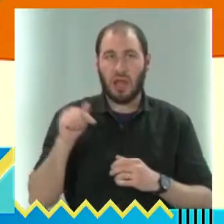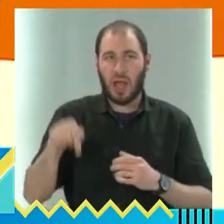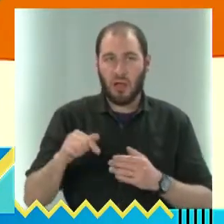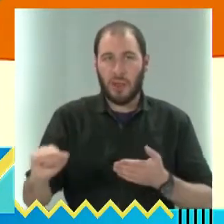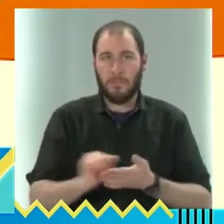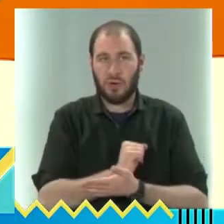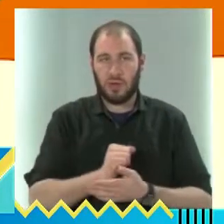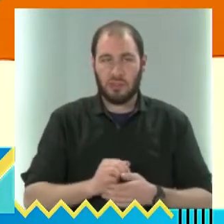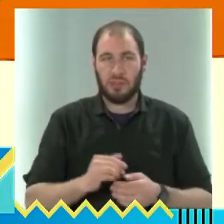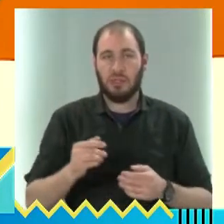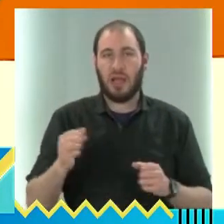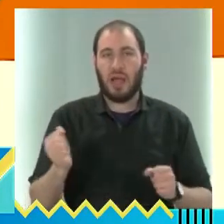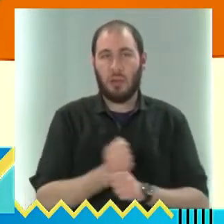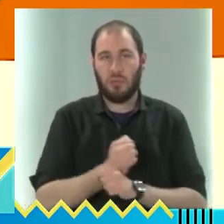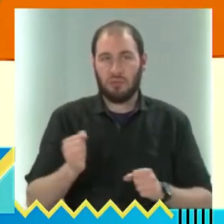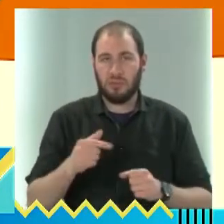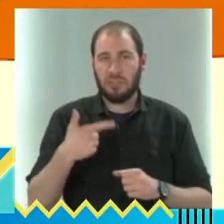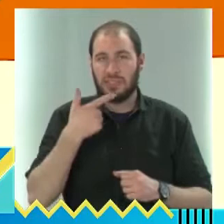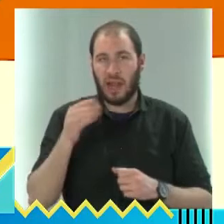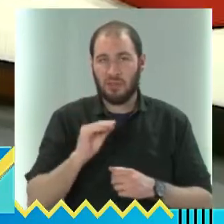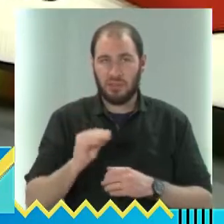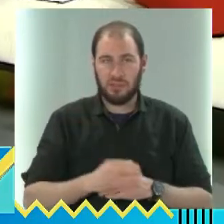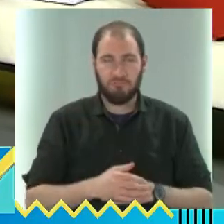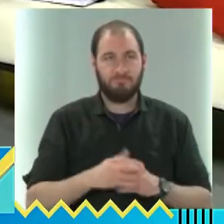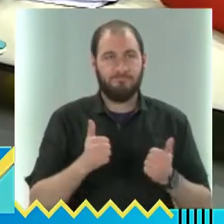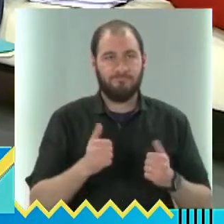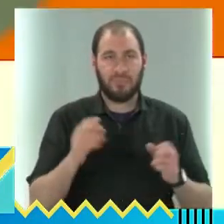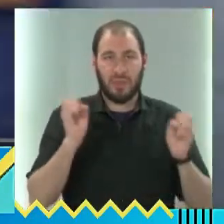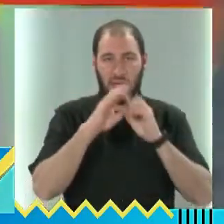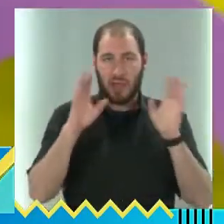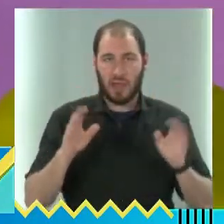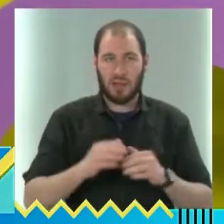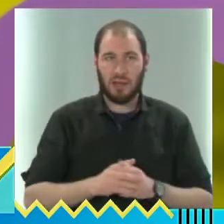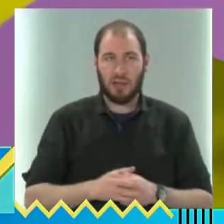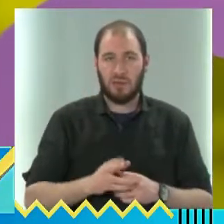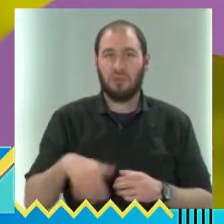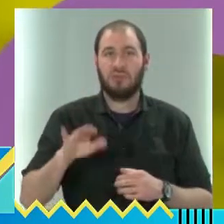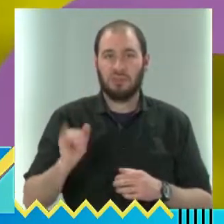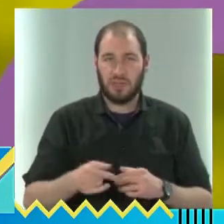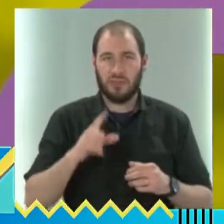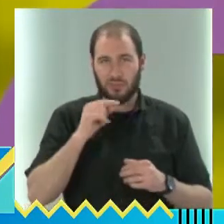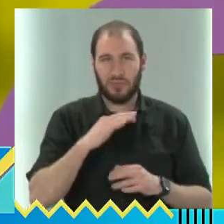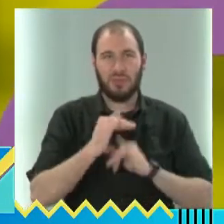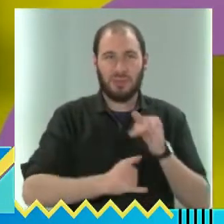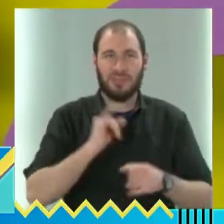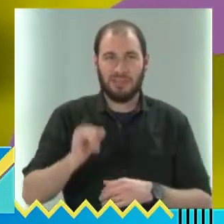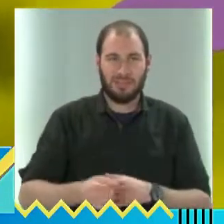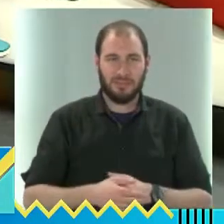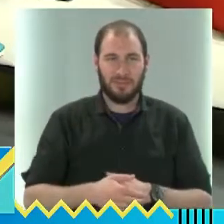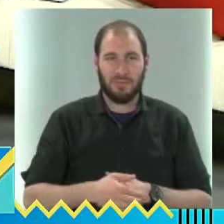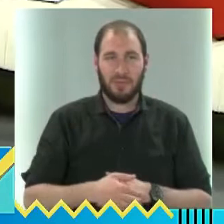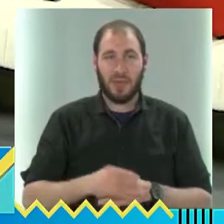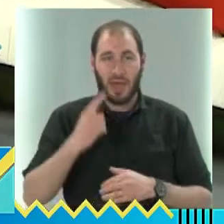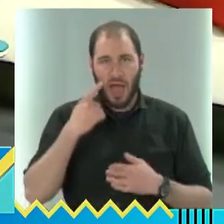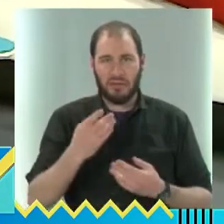se eliminó en la sanción que obtuvo en la Cámara de Senadores. Bien, hecha la aclaración entonces, nosotros sí nos vamos a ir a redes sociales. Ahora nos vamos a redes sociales. A